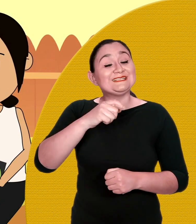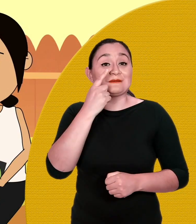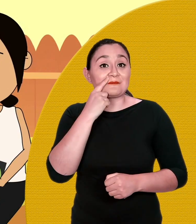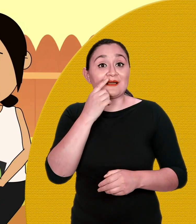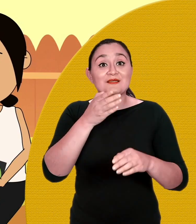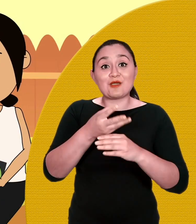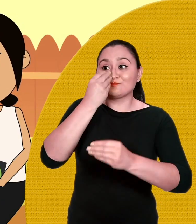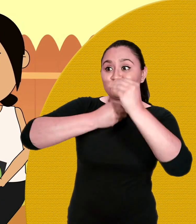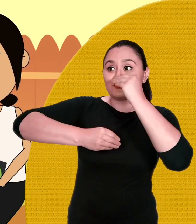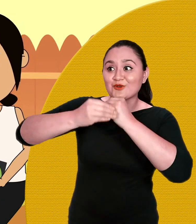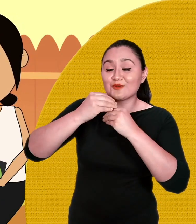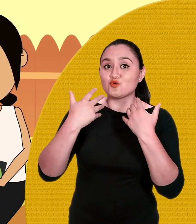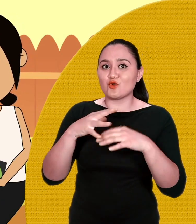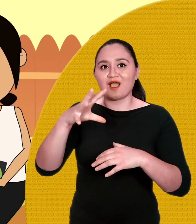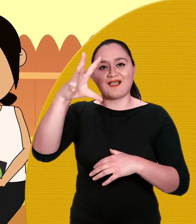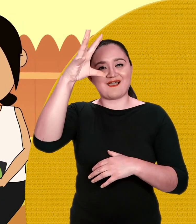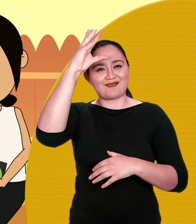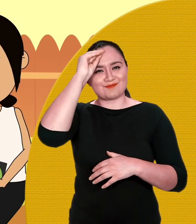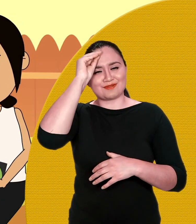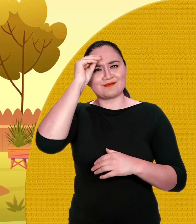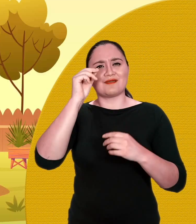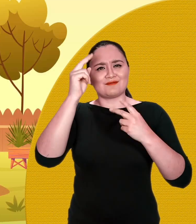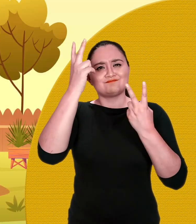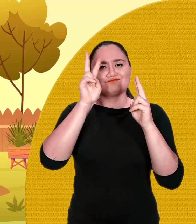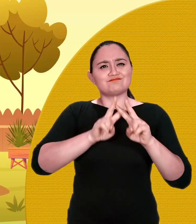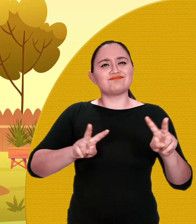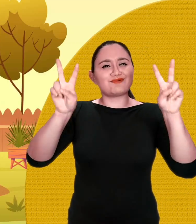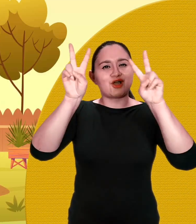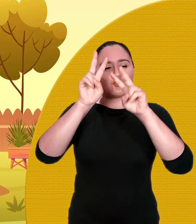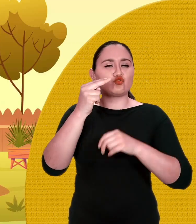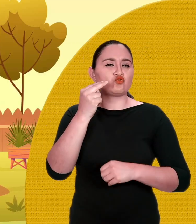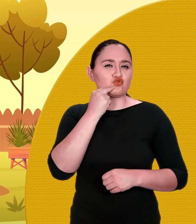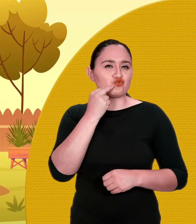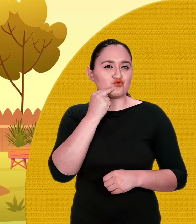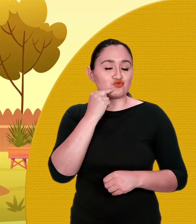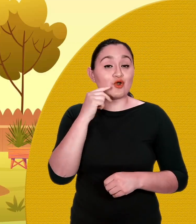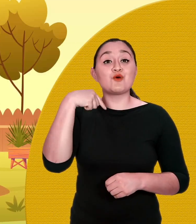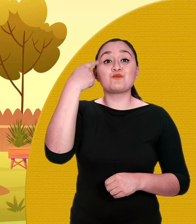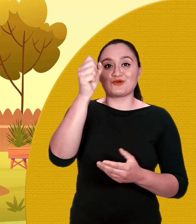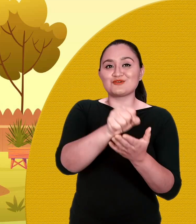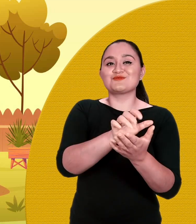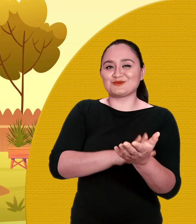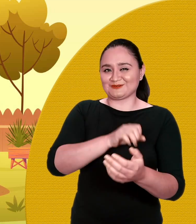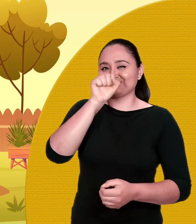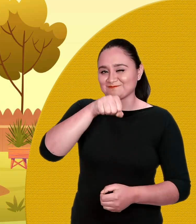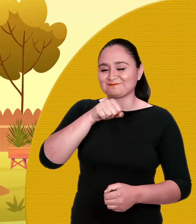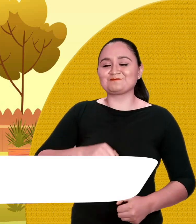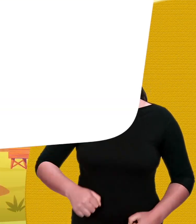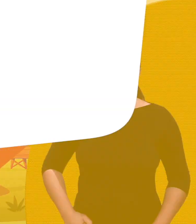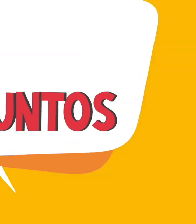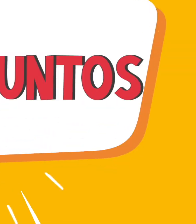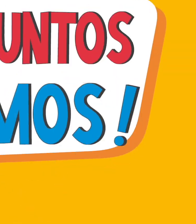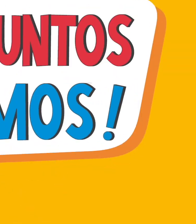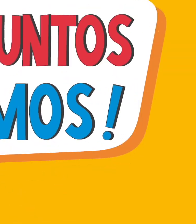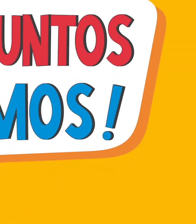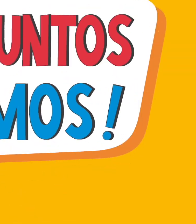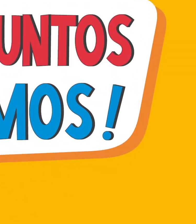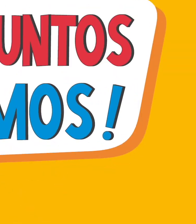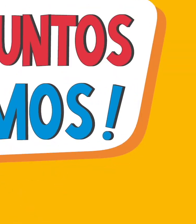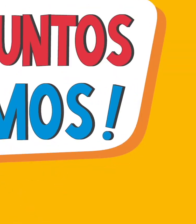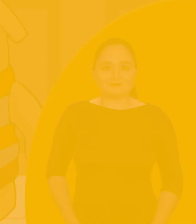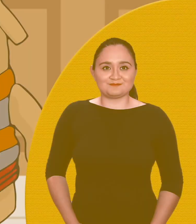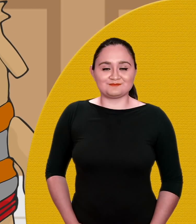cuando comamos estos vegetales, podemos aprender el valor nutritivo de cada planta. Ese va a ser mi siguiente proyecto.